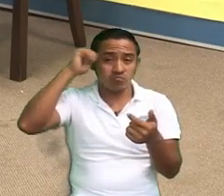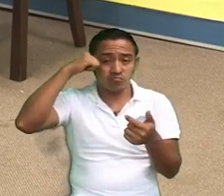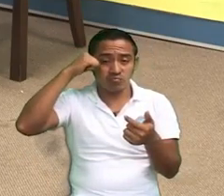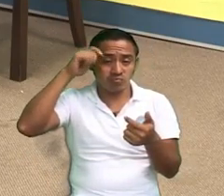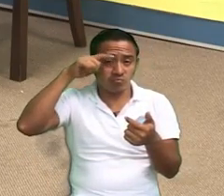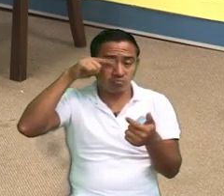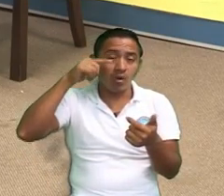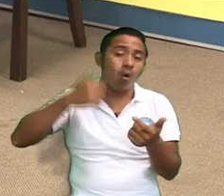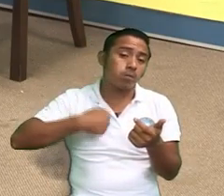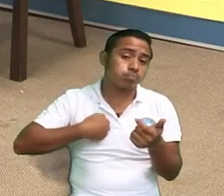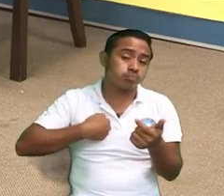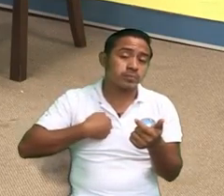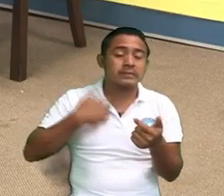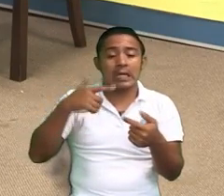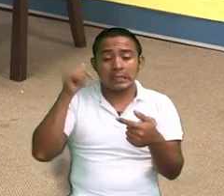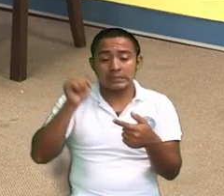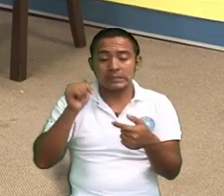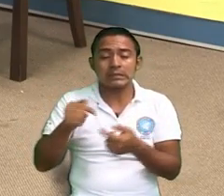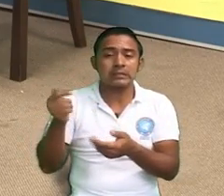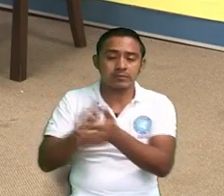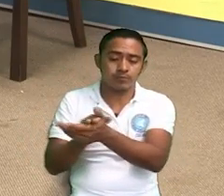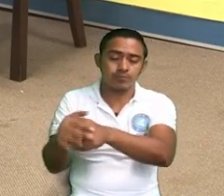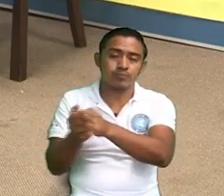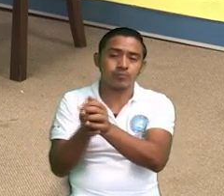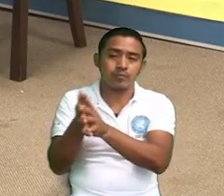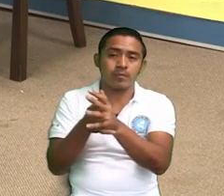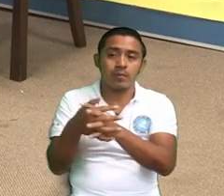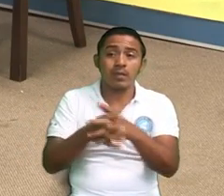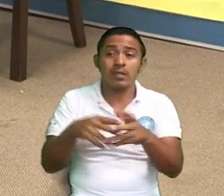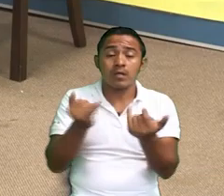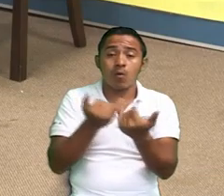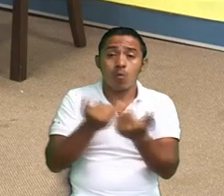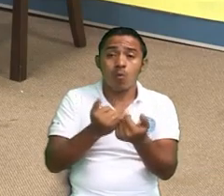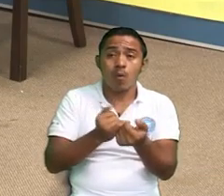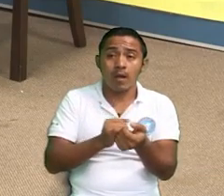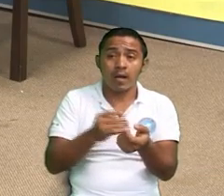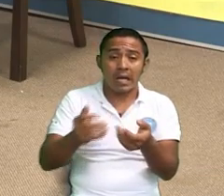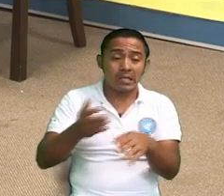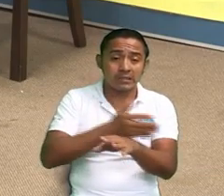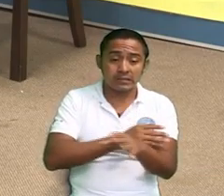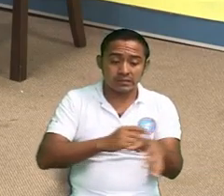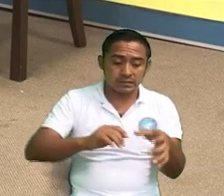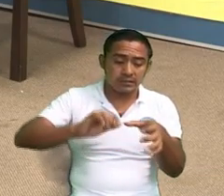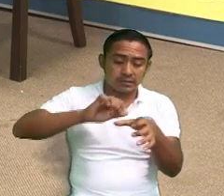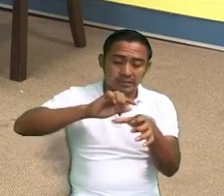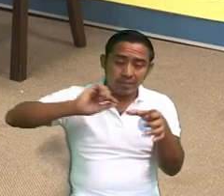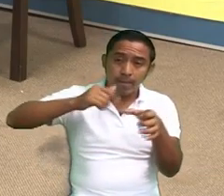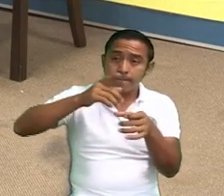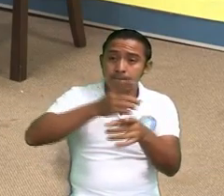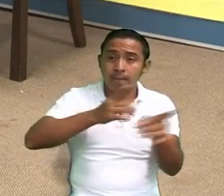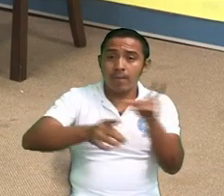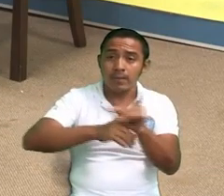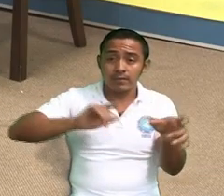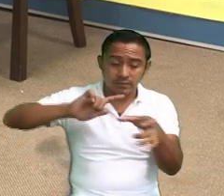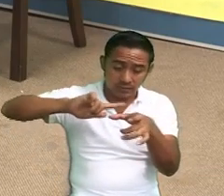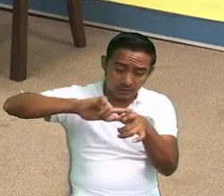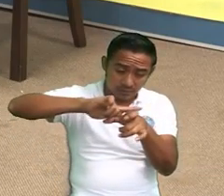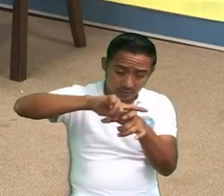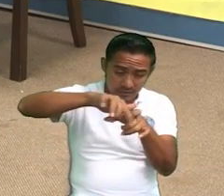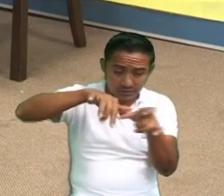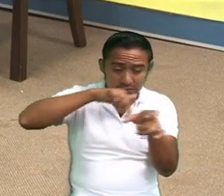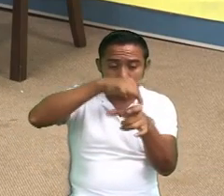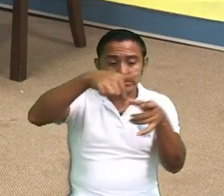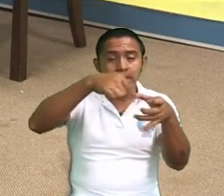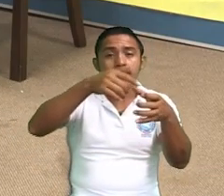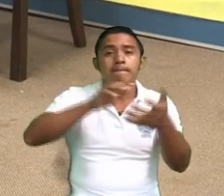sus necesidades básicas. Incluso las superficies de los vasos, antes de consumir el agua, tenemos que limpiarlo. Ahora, por ejemplo,